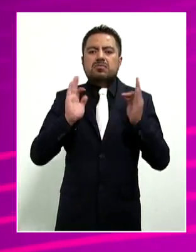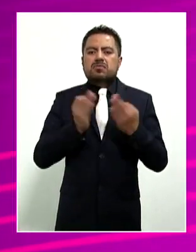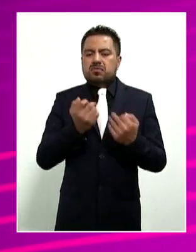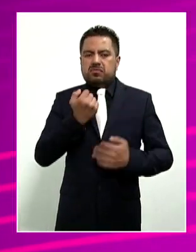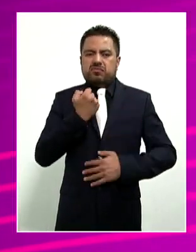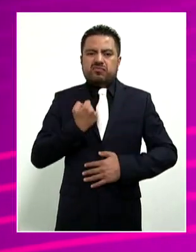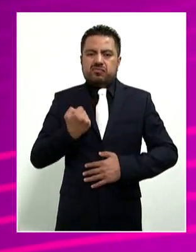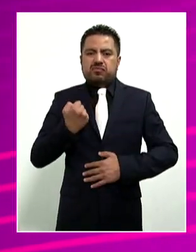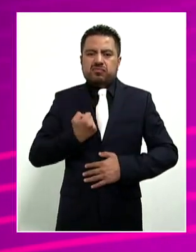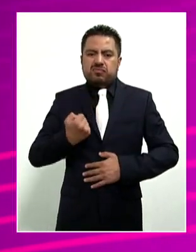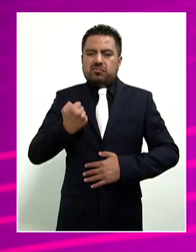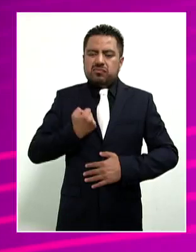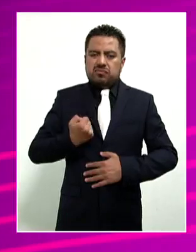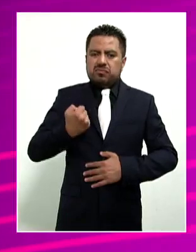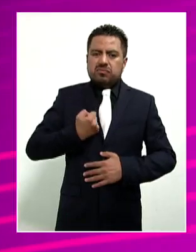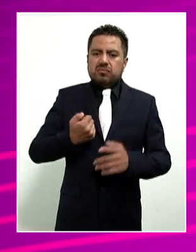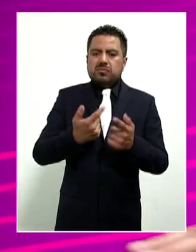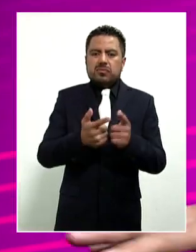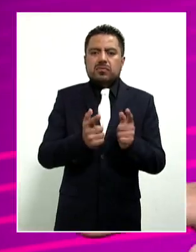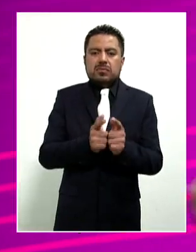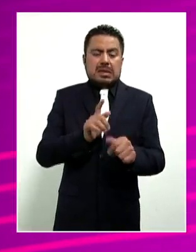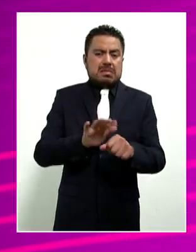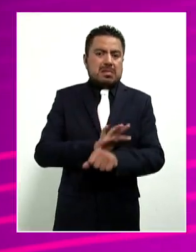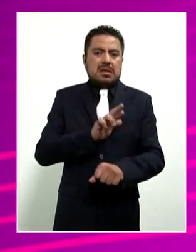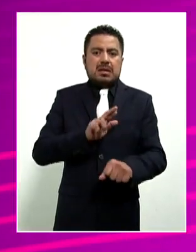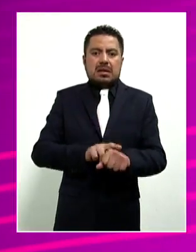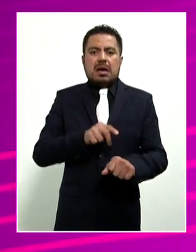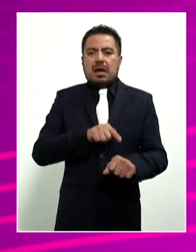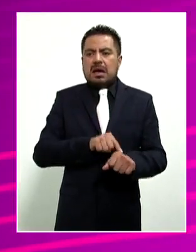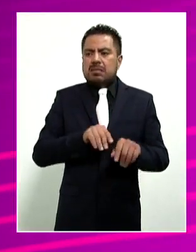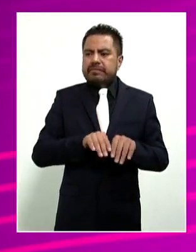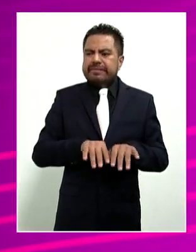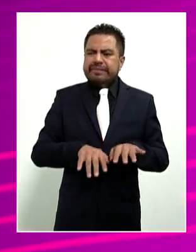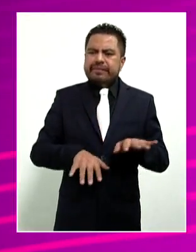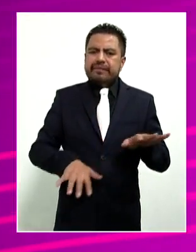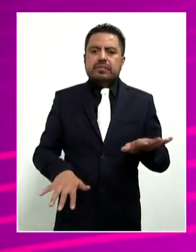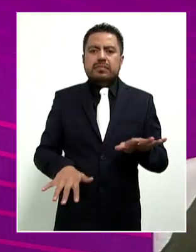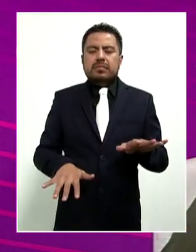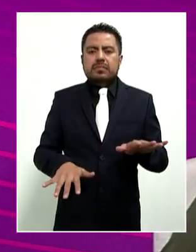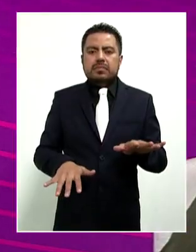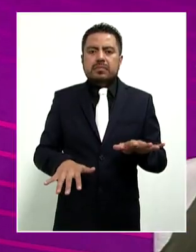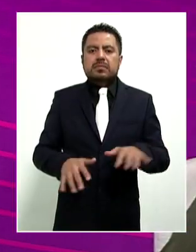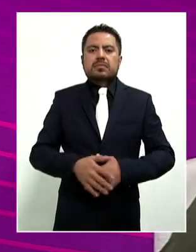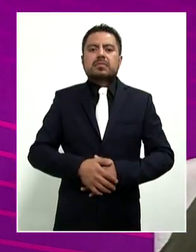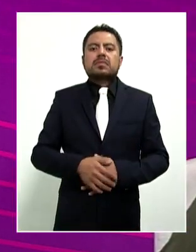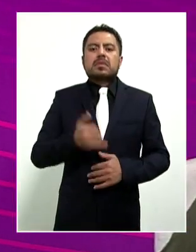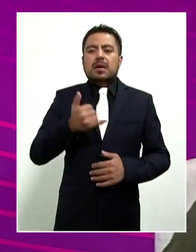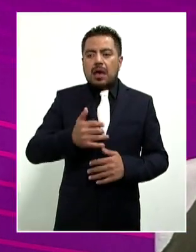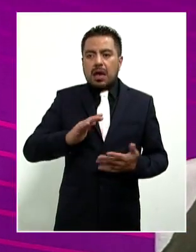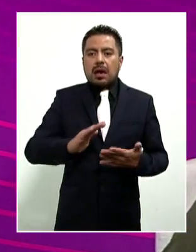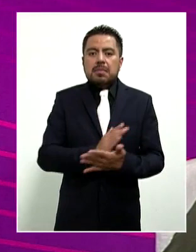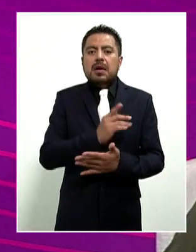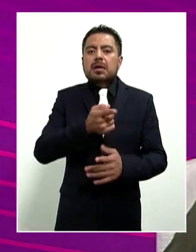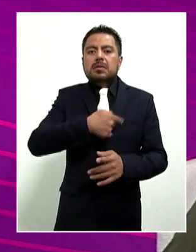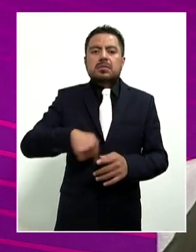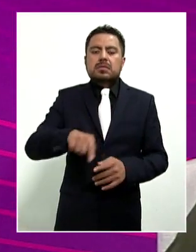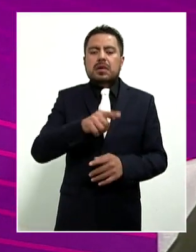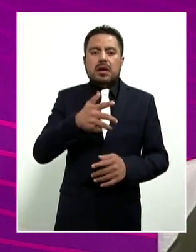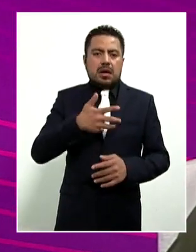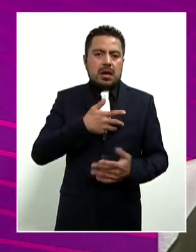que son pandillas, pero con una gran presencia territorial, y que están